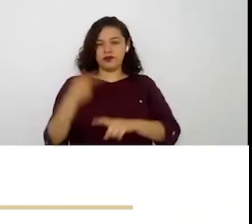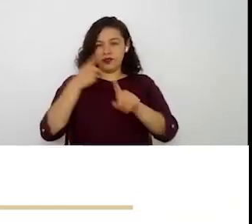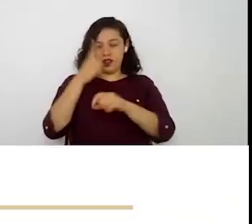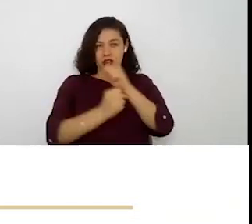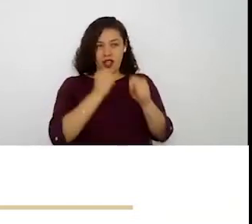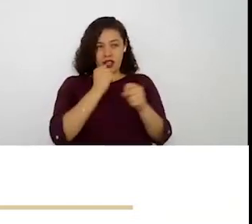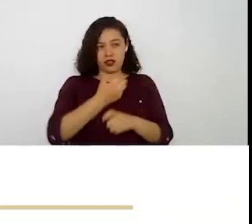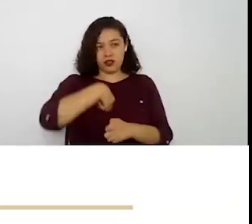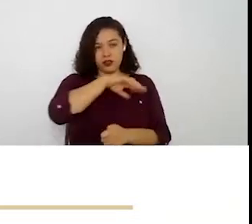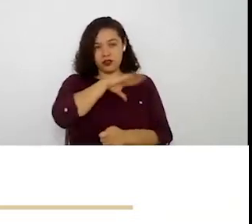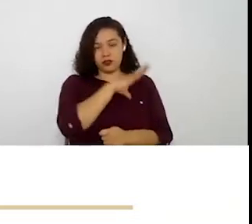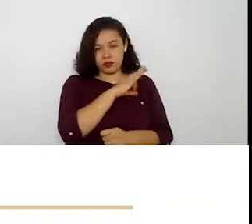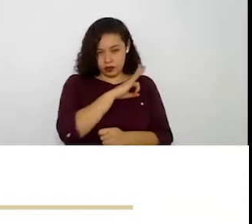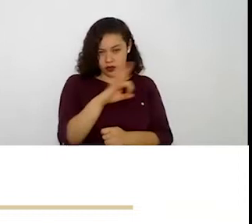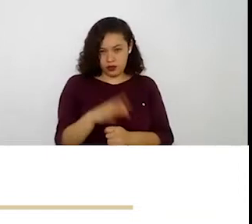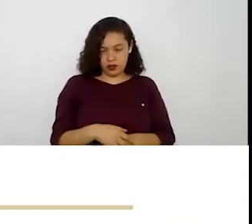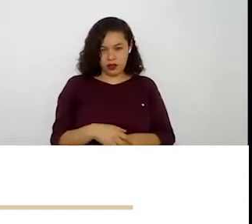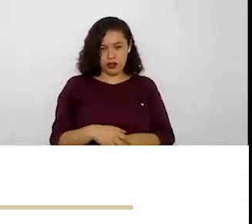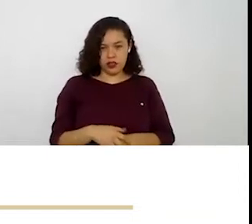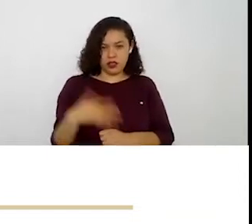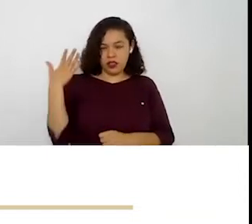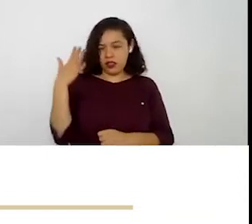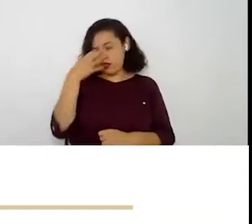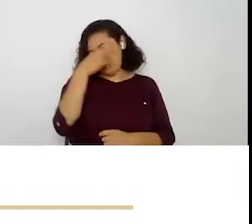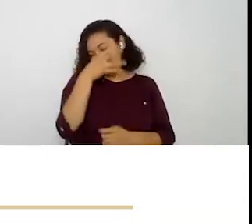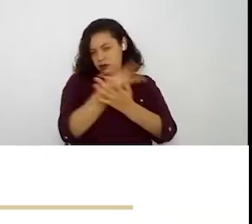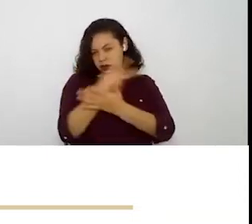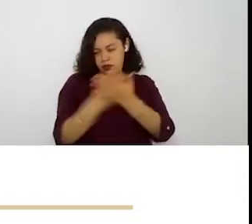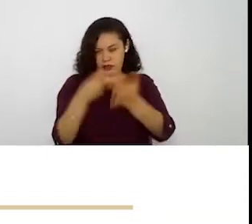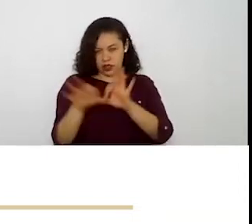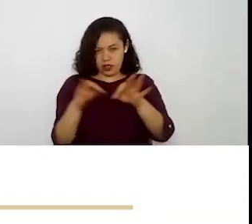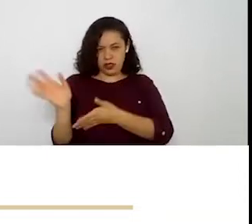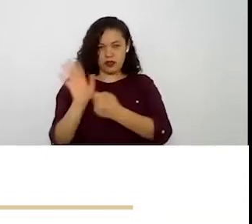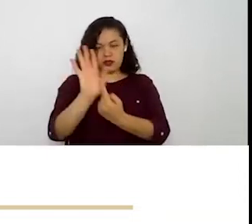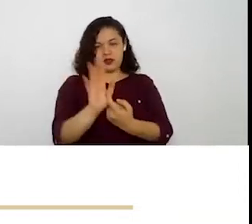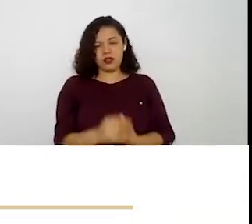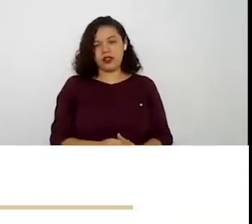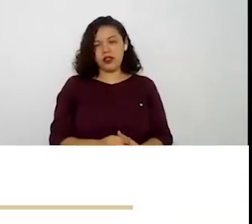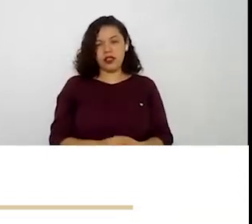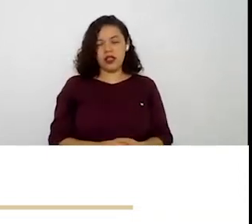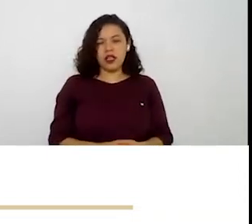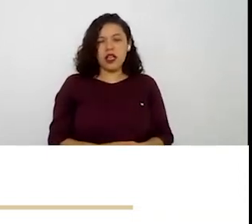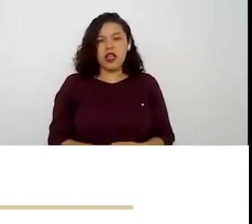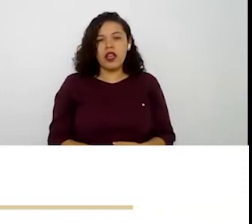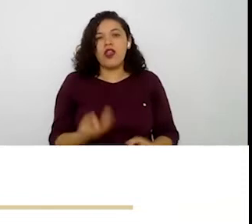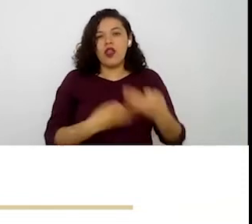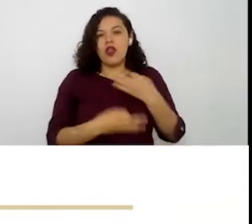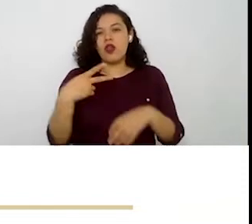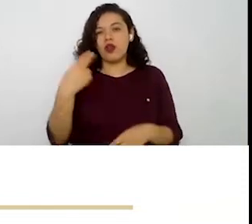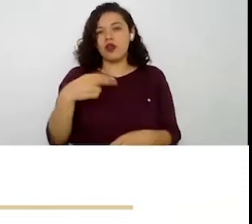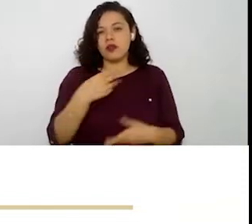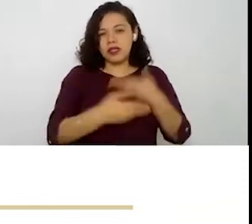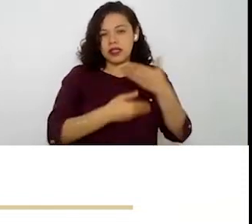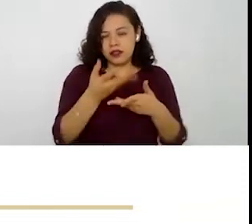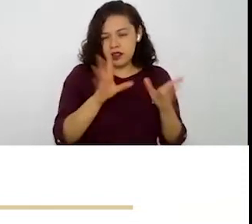o nos ha permitido en los últimos programas de trabajo presentado es homologar los nombres en los servicios